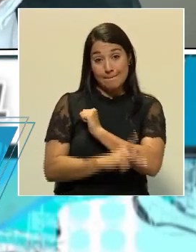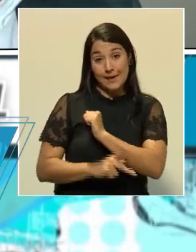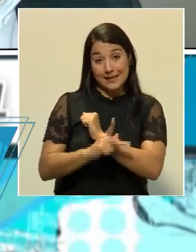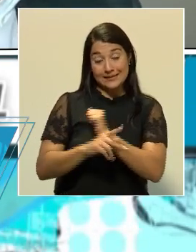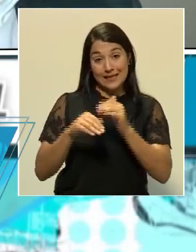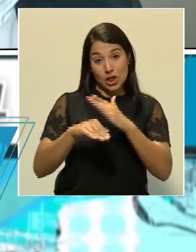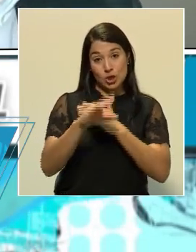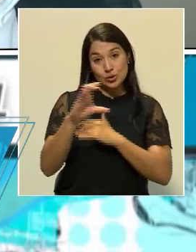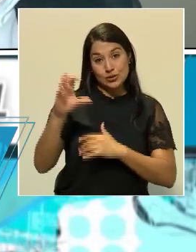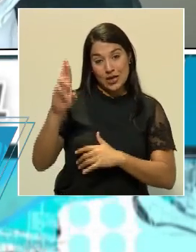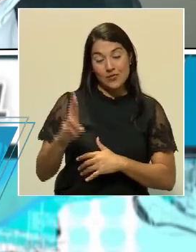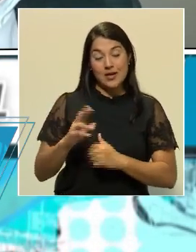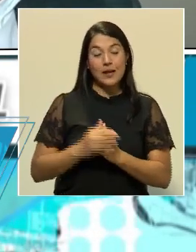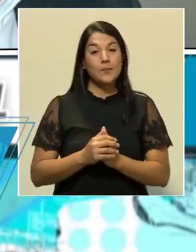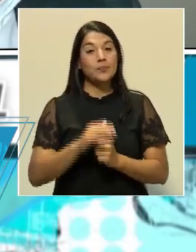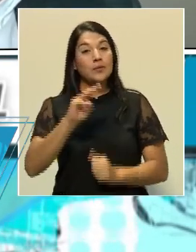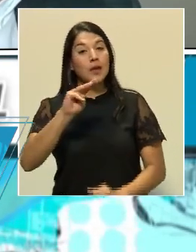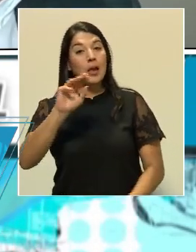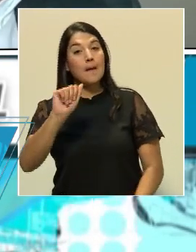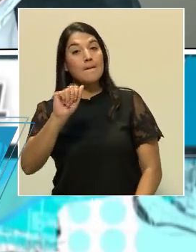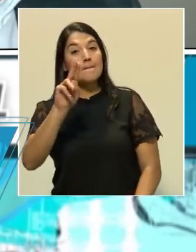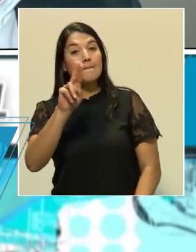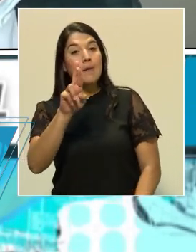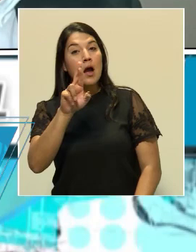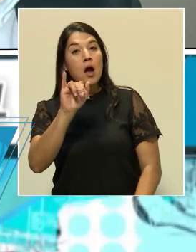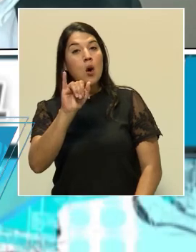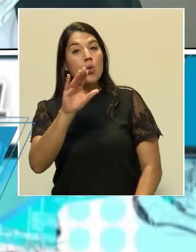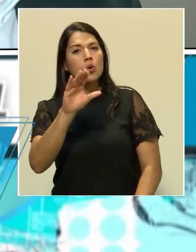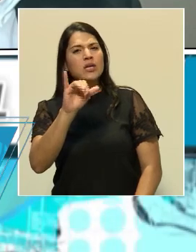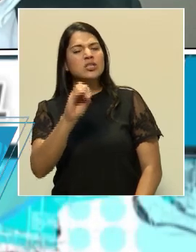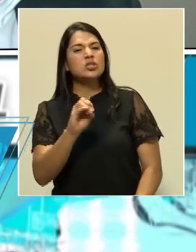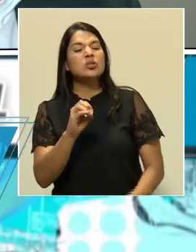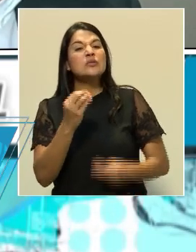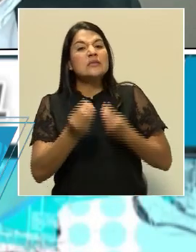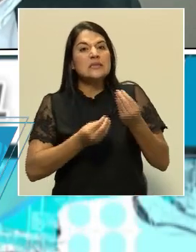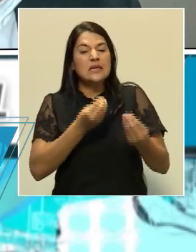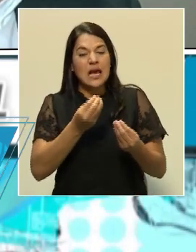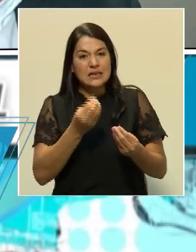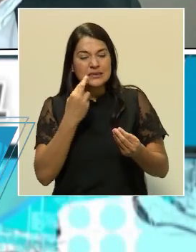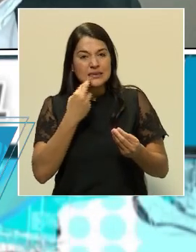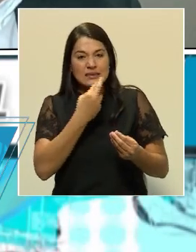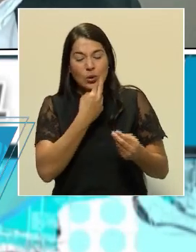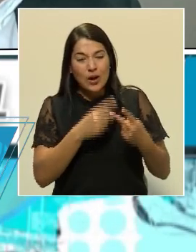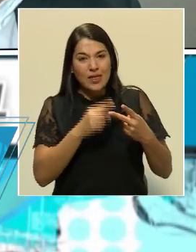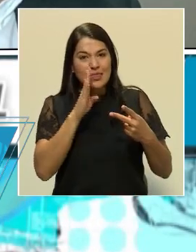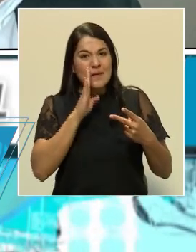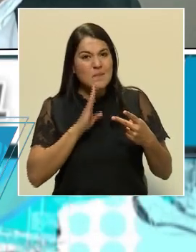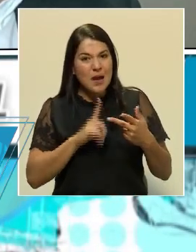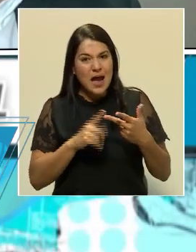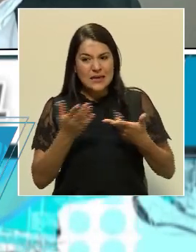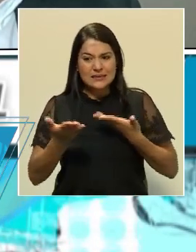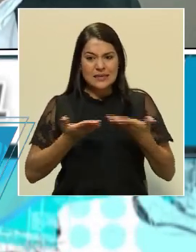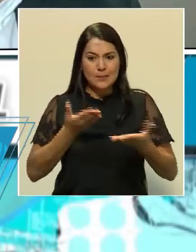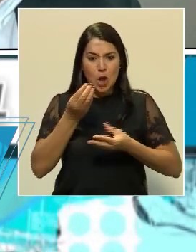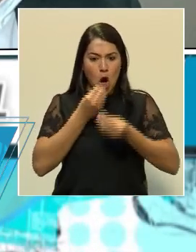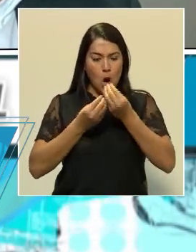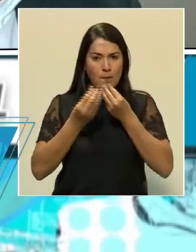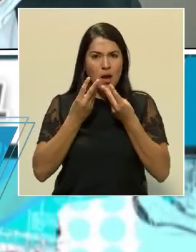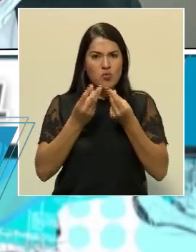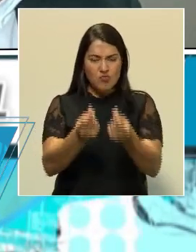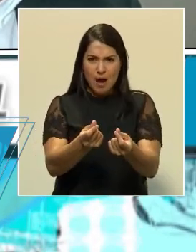Rica. Don Mauricio, ¿cómo reaccionan los restaurantes, los bares y los servicios de comida rápida a este